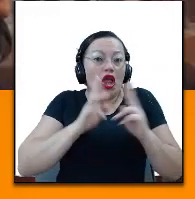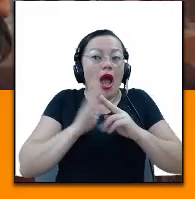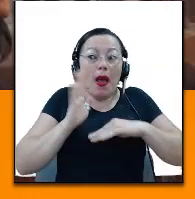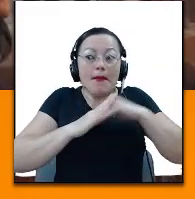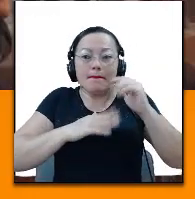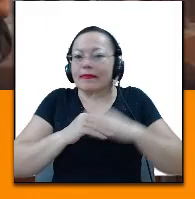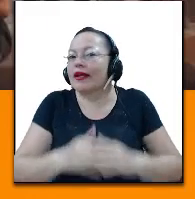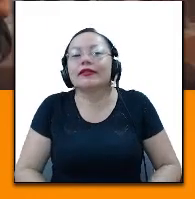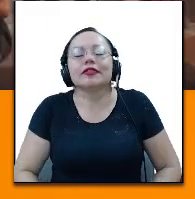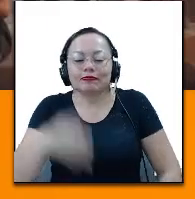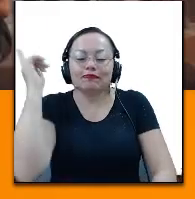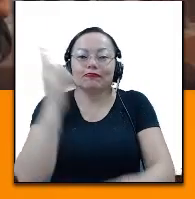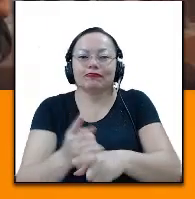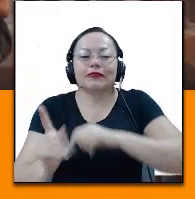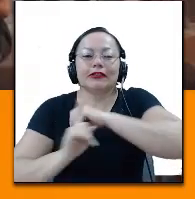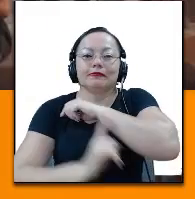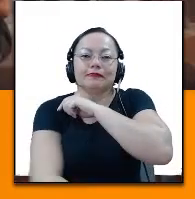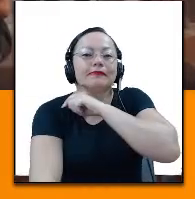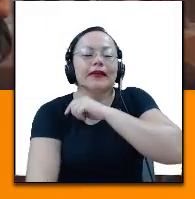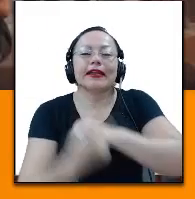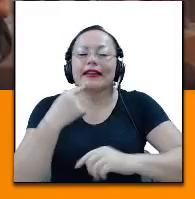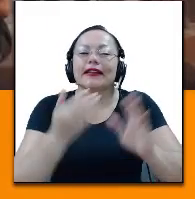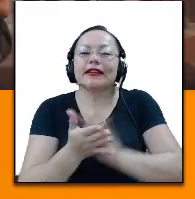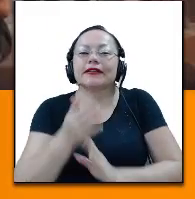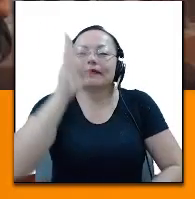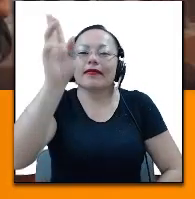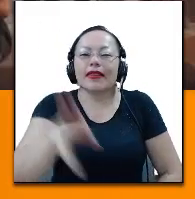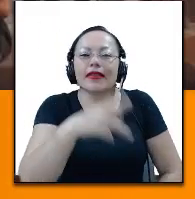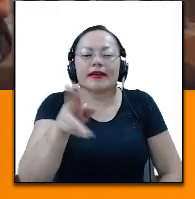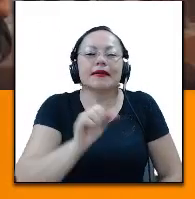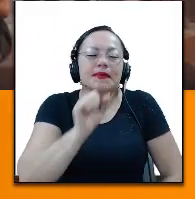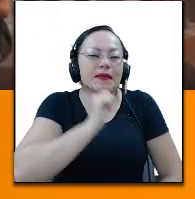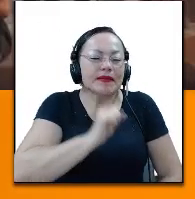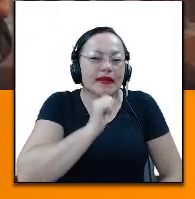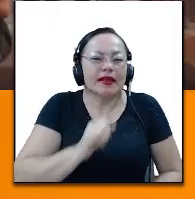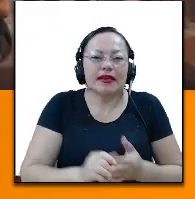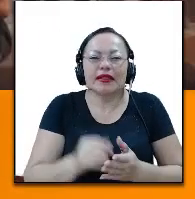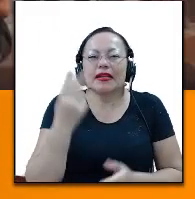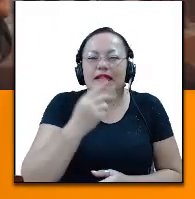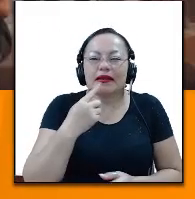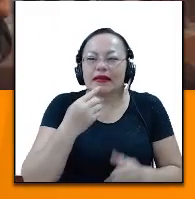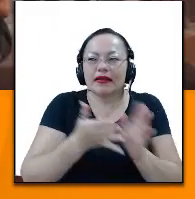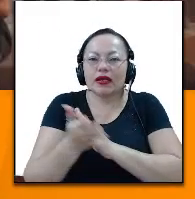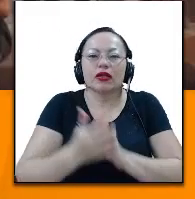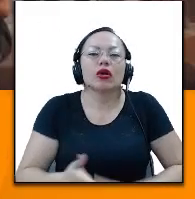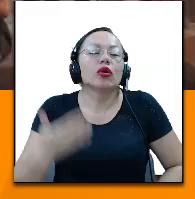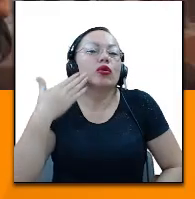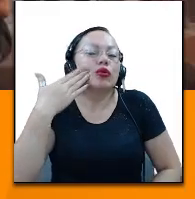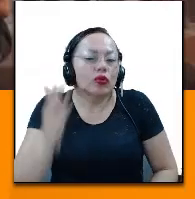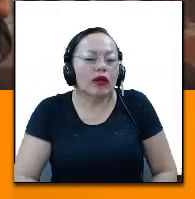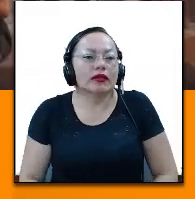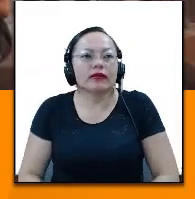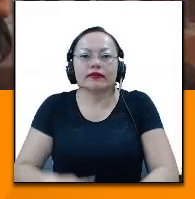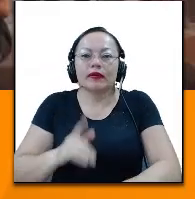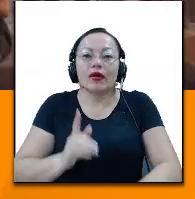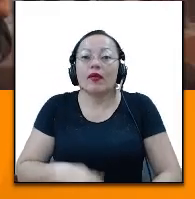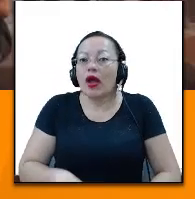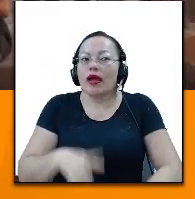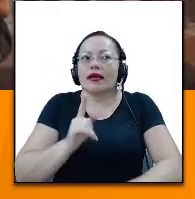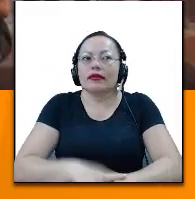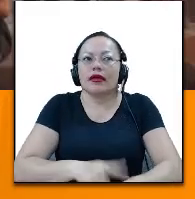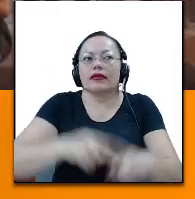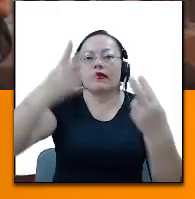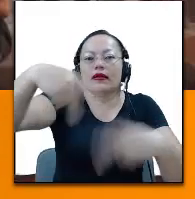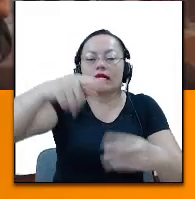la multa. Ojo, pues, prohíbas el expendio de bebidas embriagantes únicamente durante el toque de queda, es decir, usted